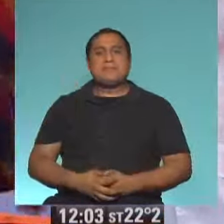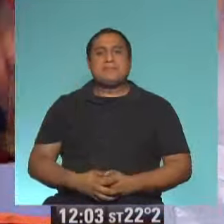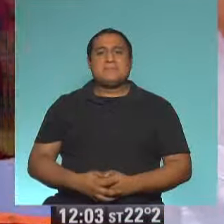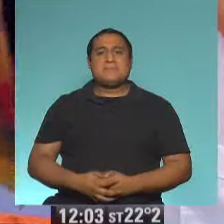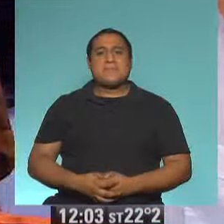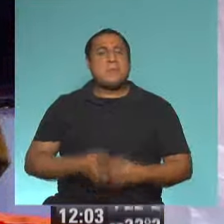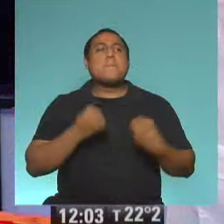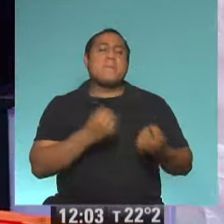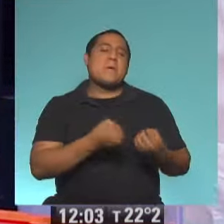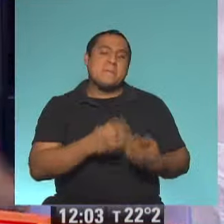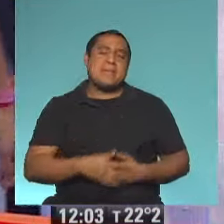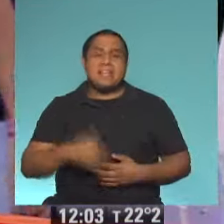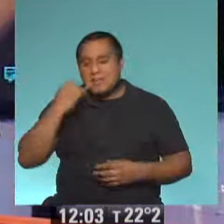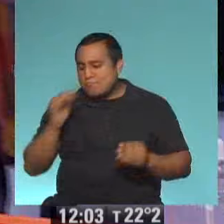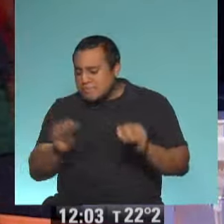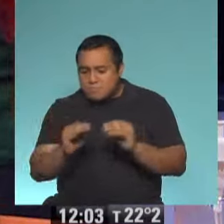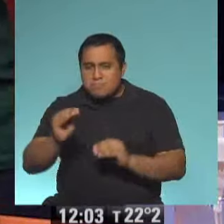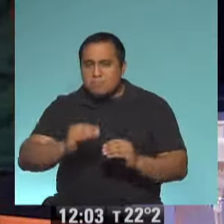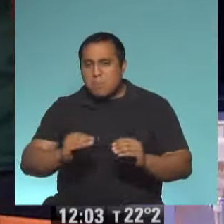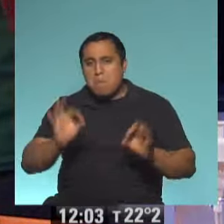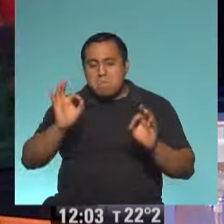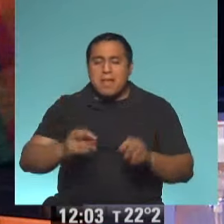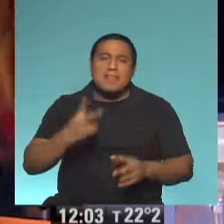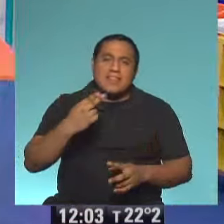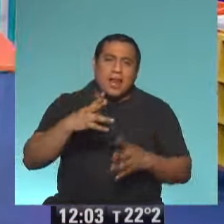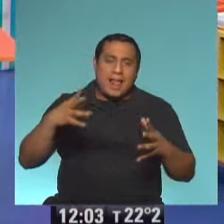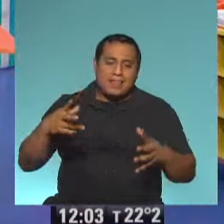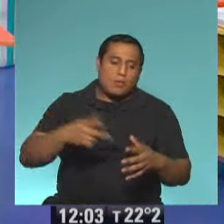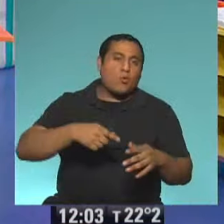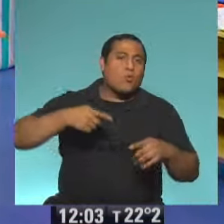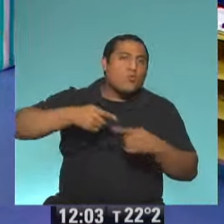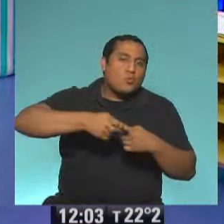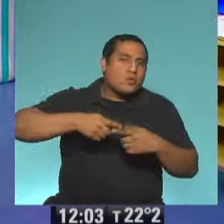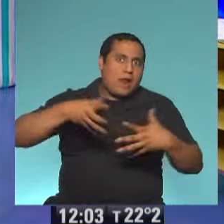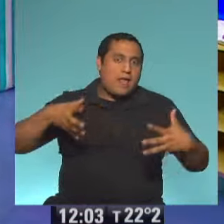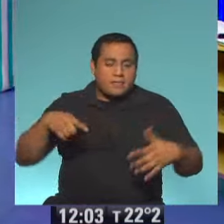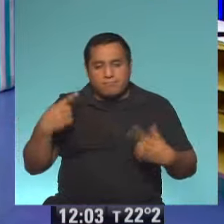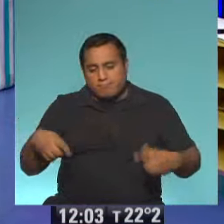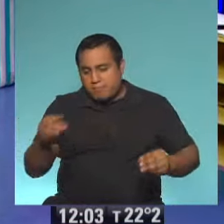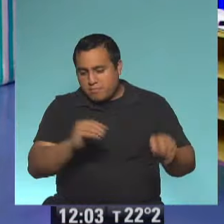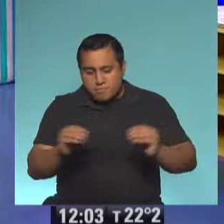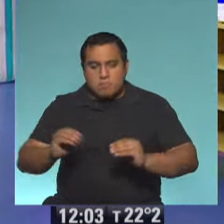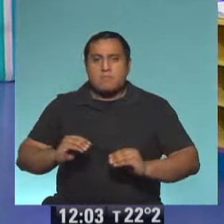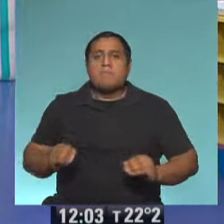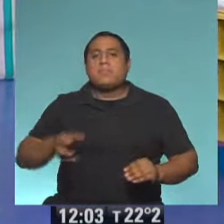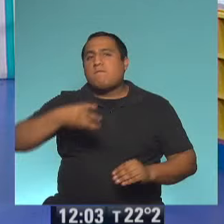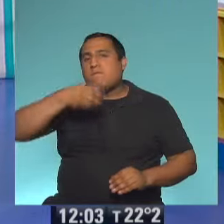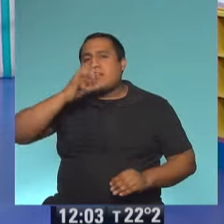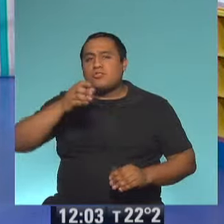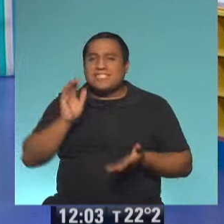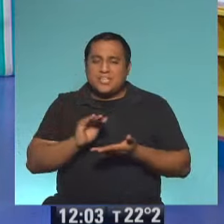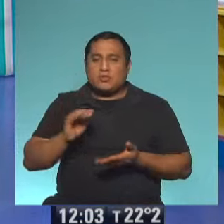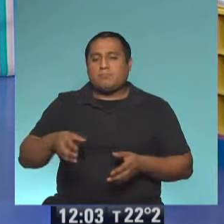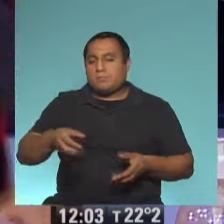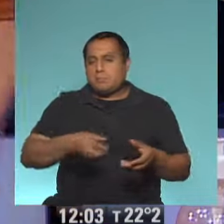Muy bien, miren. Y ahí se terminaba entonces. Tijerotas acá con cuchillote. Y me falta y el vasito. Es vasito y